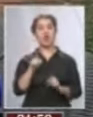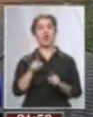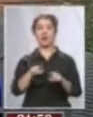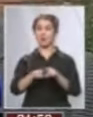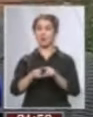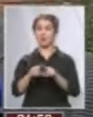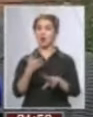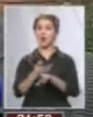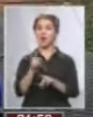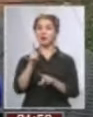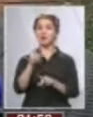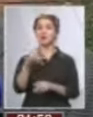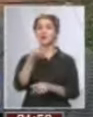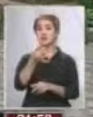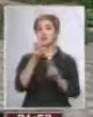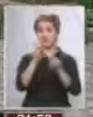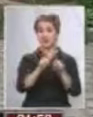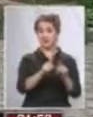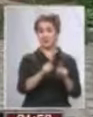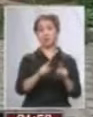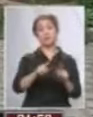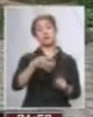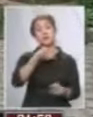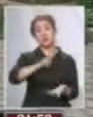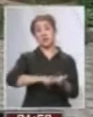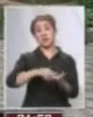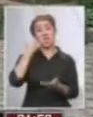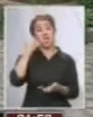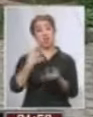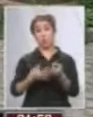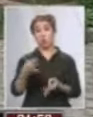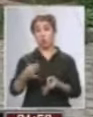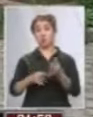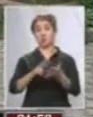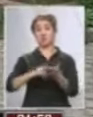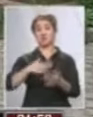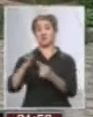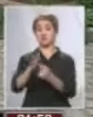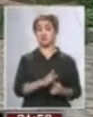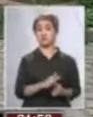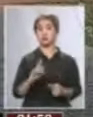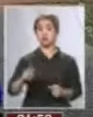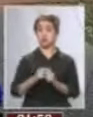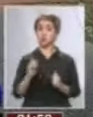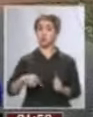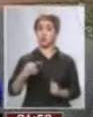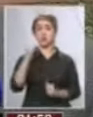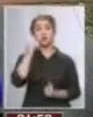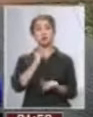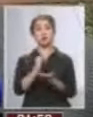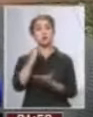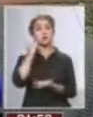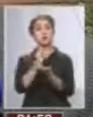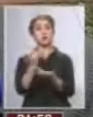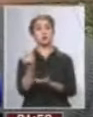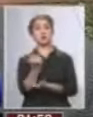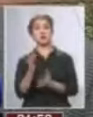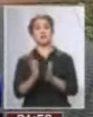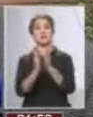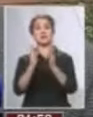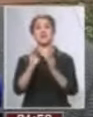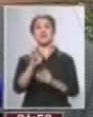hay un planteamiento de ese tipo, francamente injusto y discriminatorio con nuestros estudiantes. Instituciones como la Universidad de San